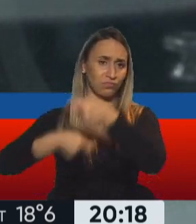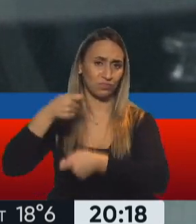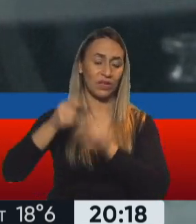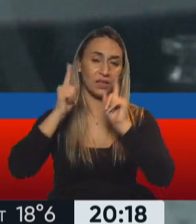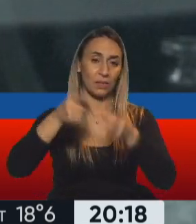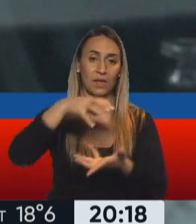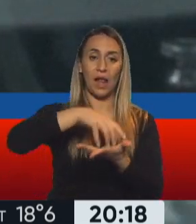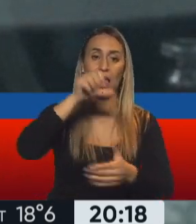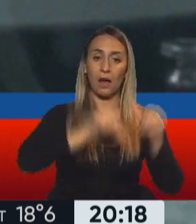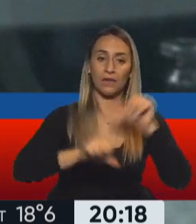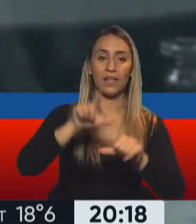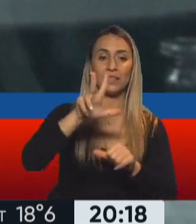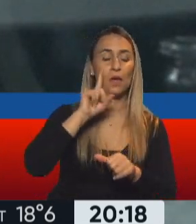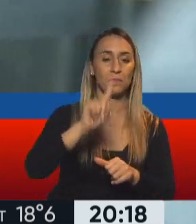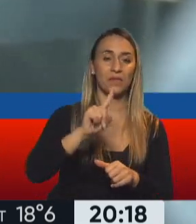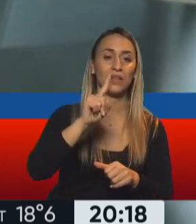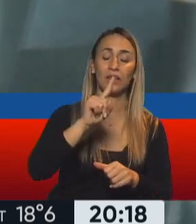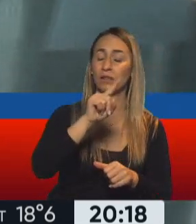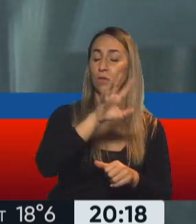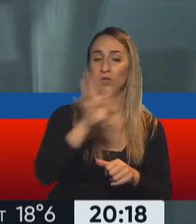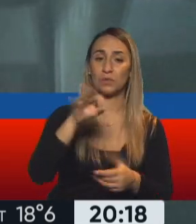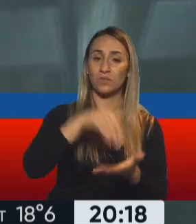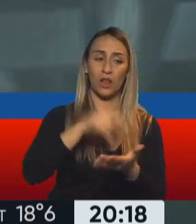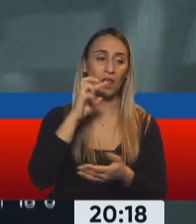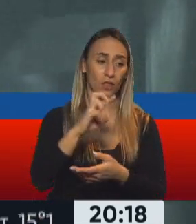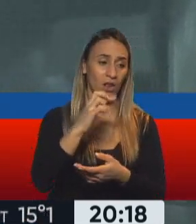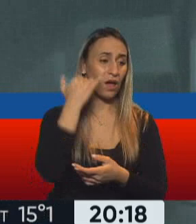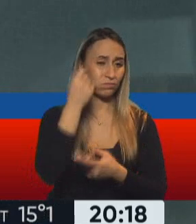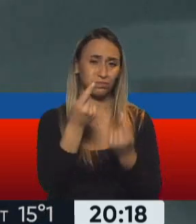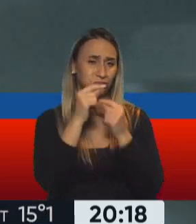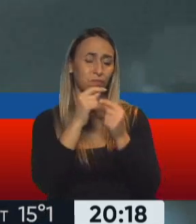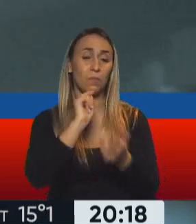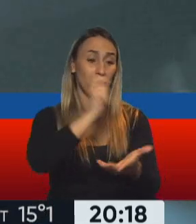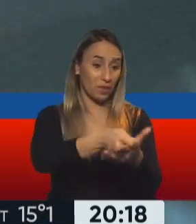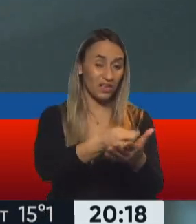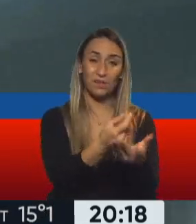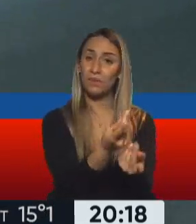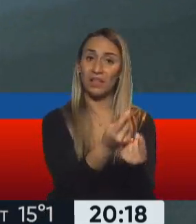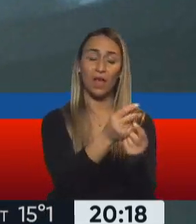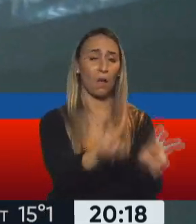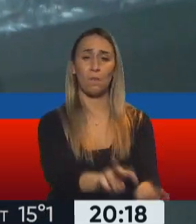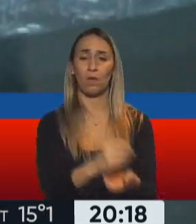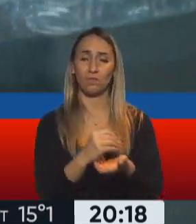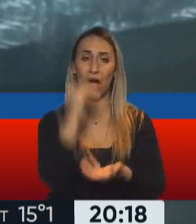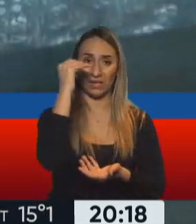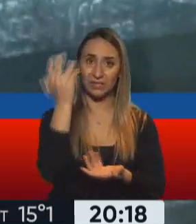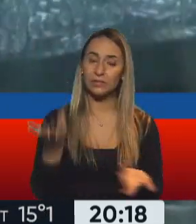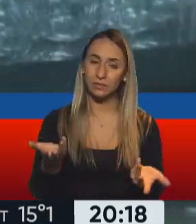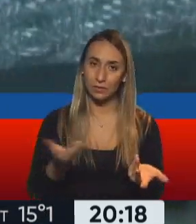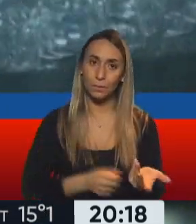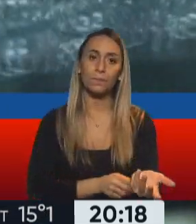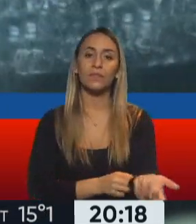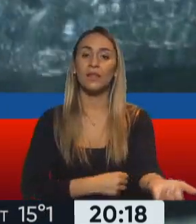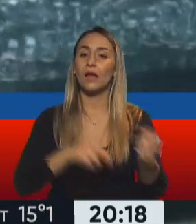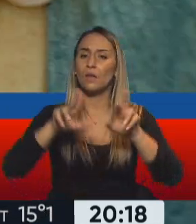pusieron solo 3.400 millones de dólares y ya han recuperado con creces muchas veces ese monto. Esta campaña